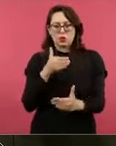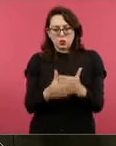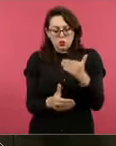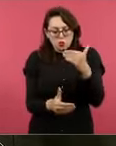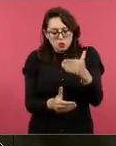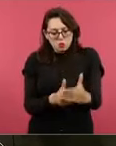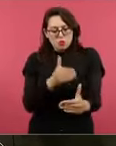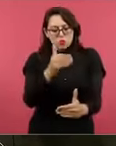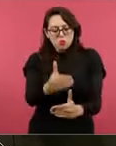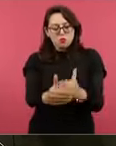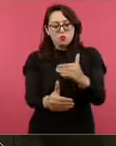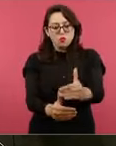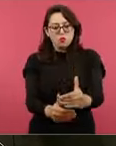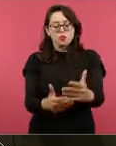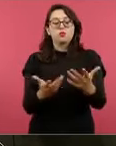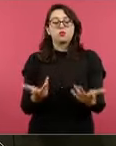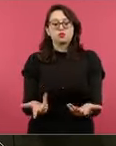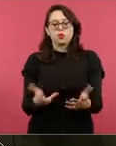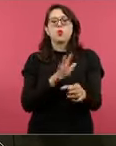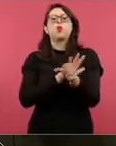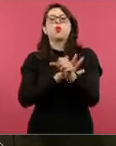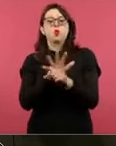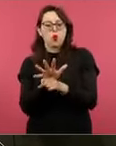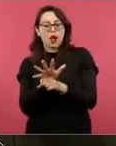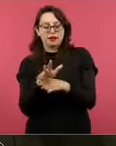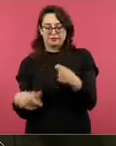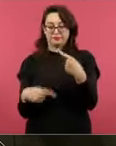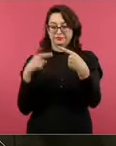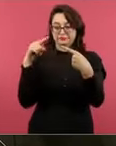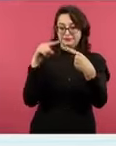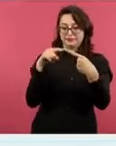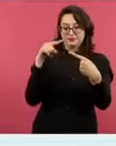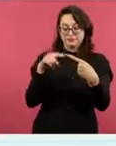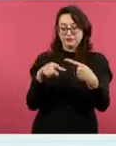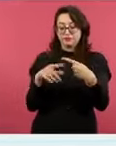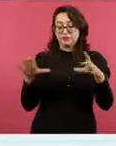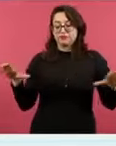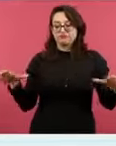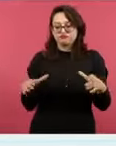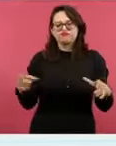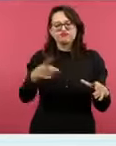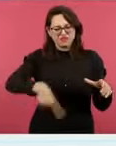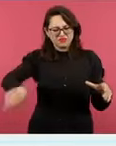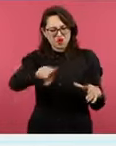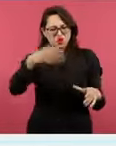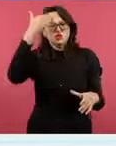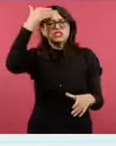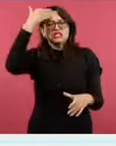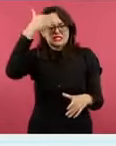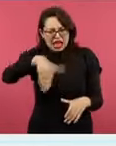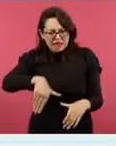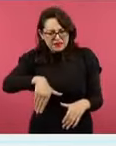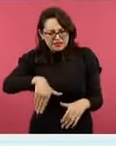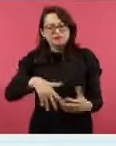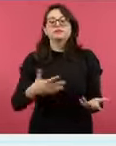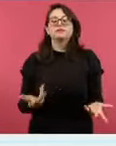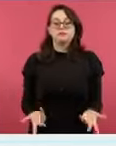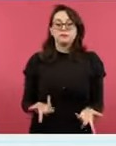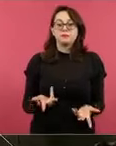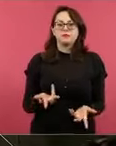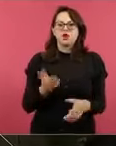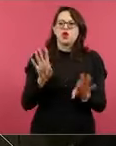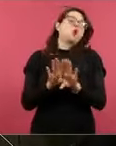este proyecto es, número 1, saberes comunitarios. ¿Qué va a pasar aquí, mamás y papás?